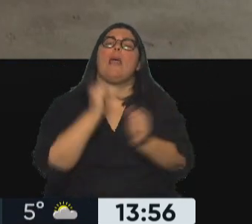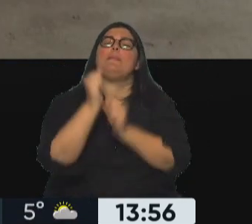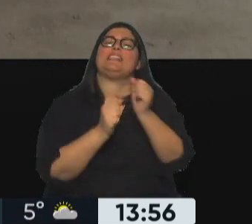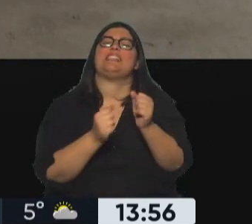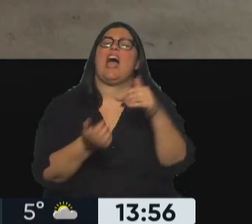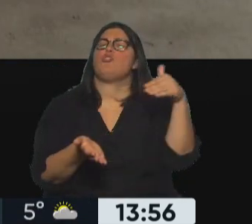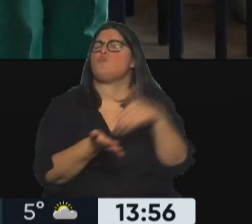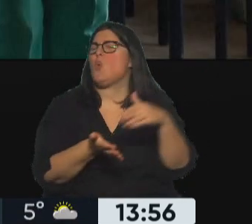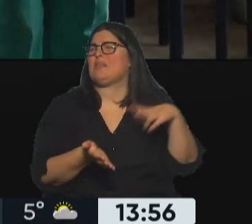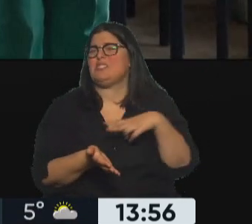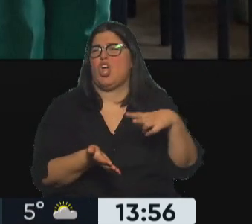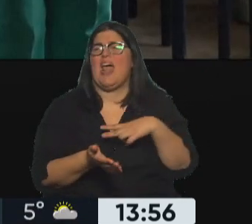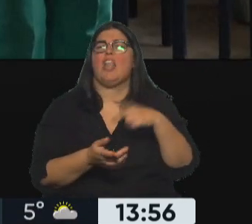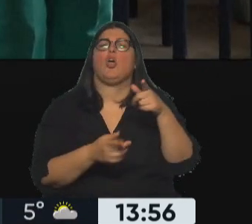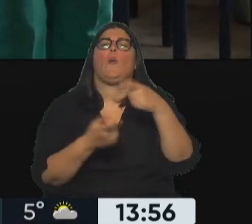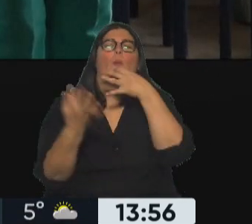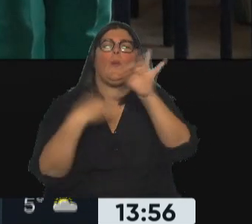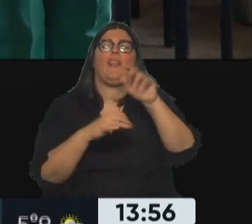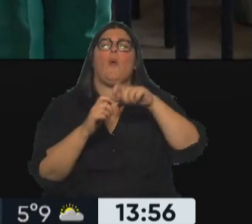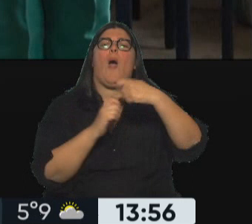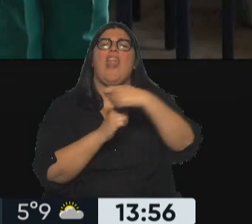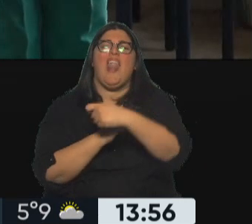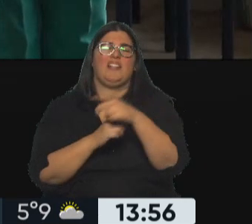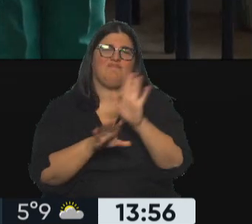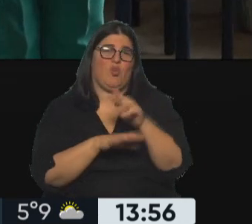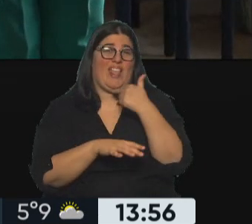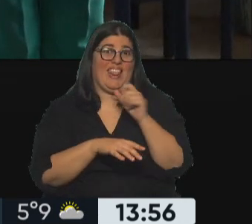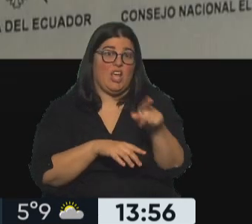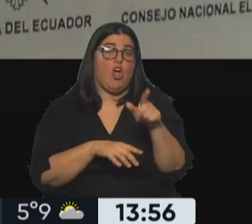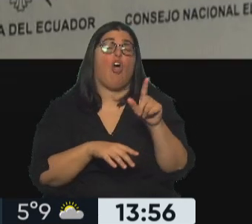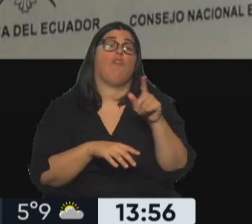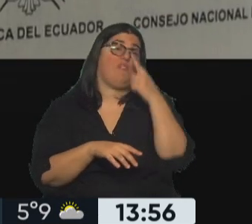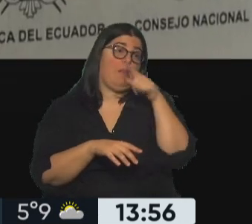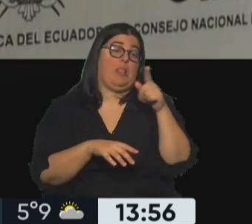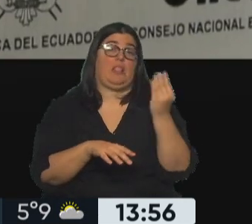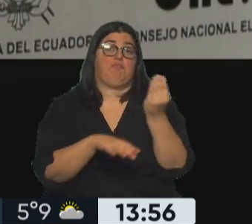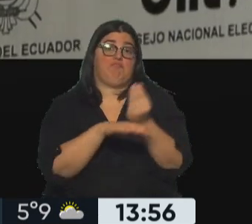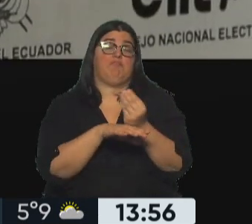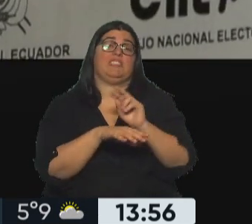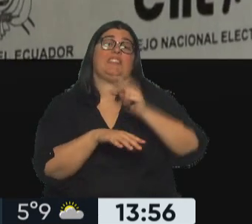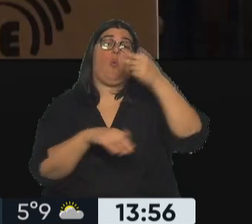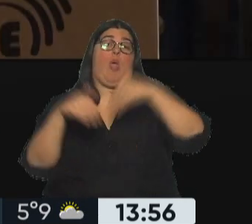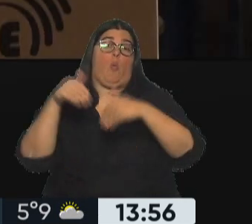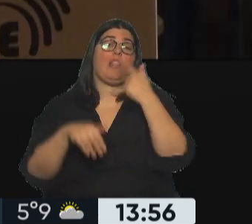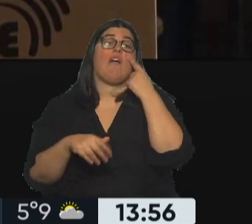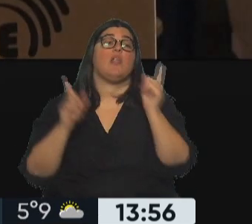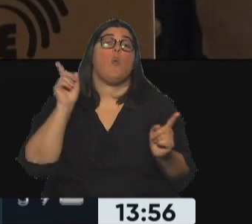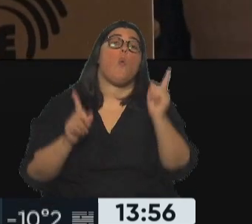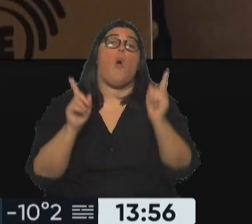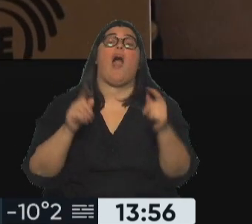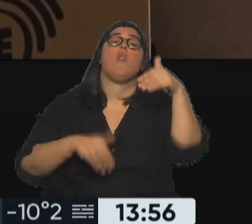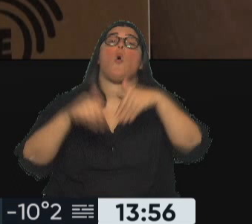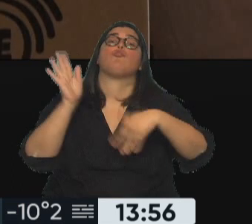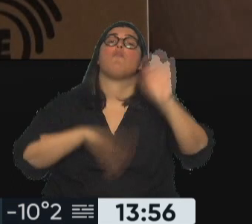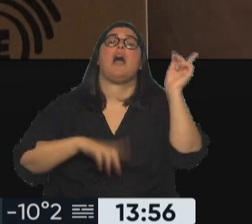multimillonario quien llegó a esta segunda vuelta, pero todo está por definirse, habrá que ver quién logra capturar mayor cantidad